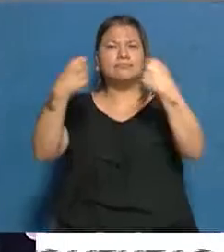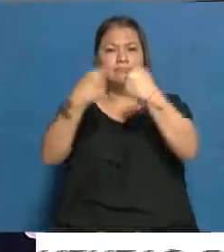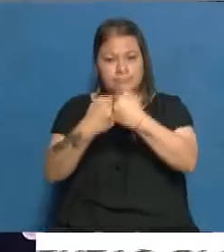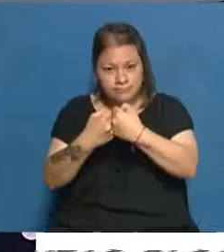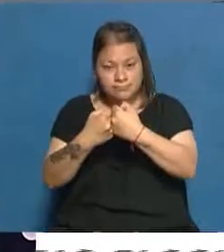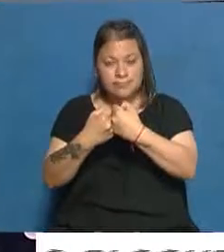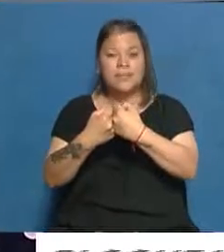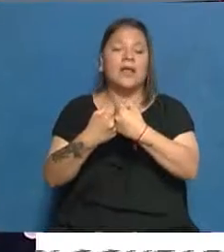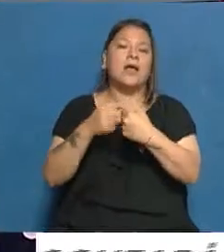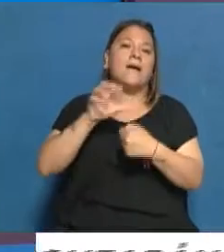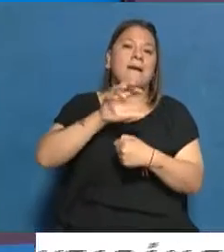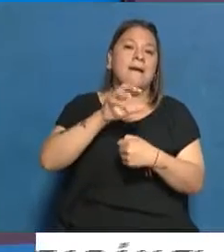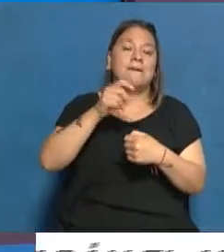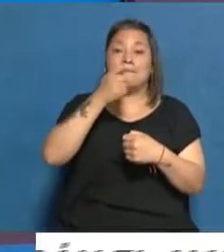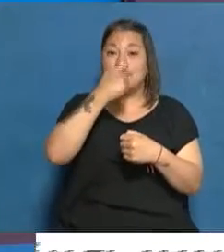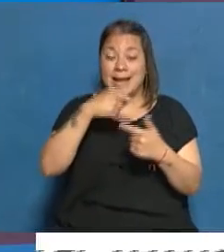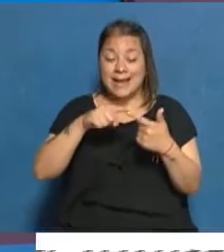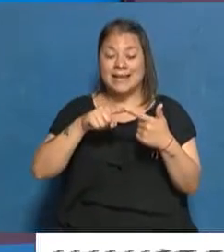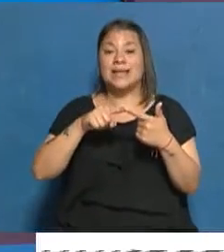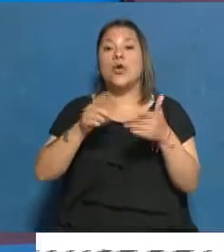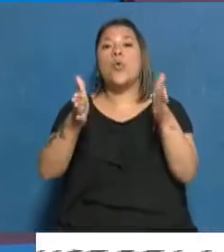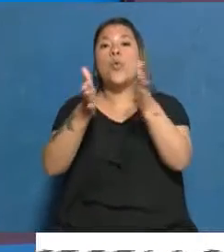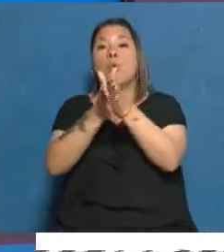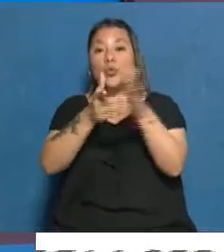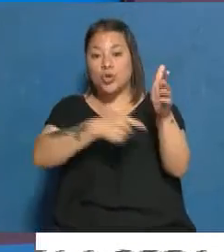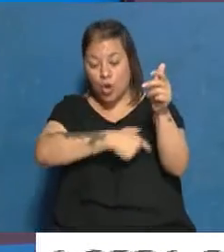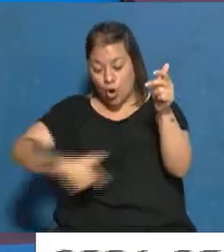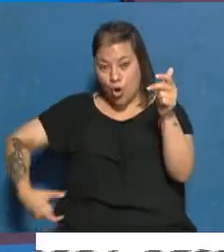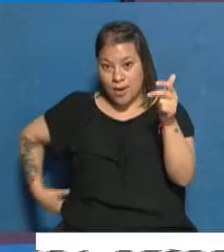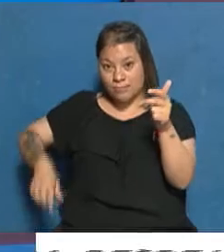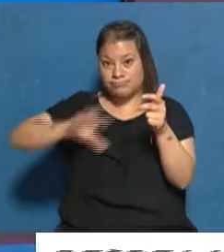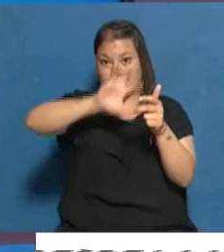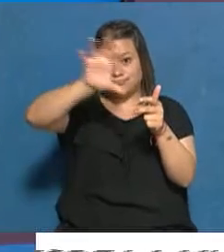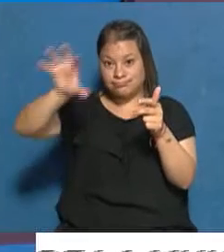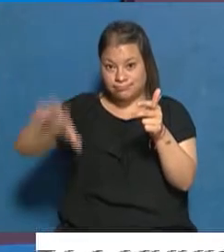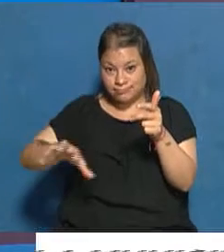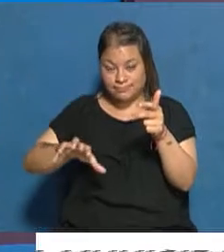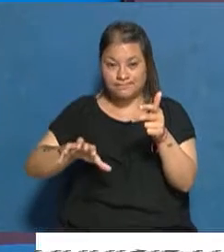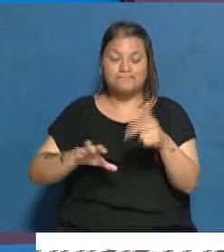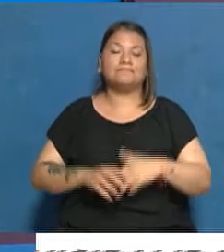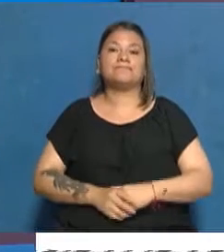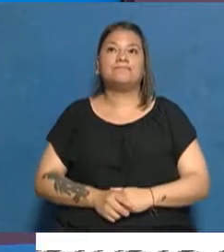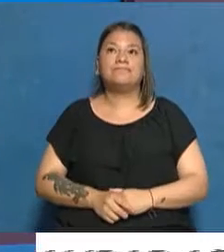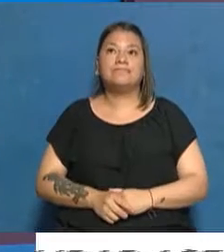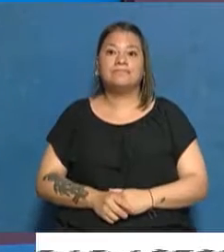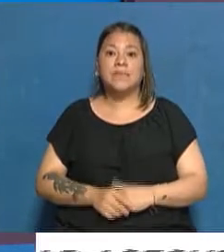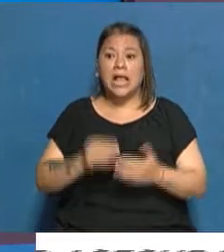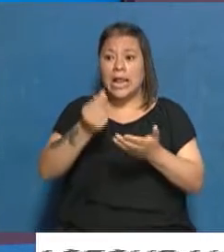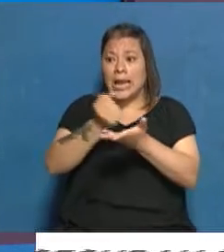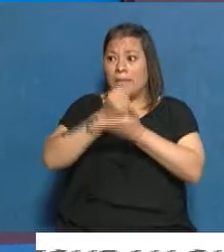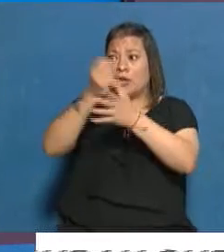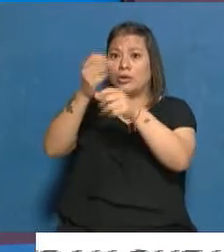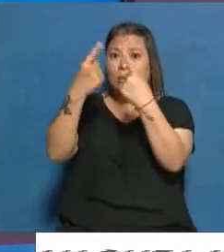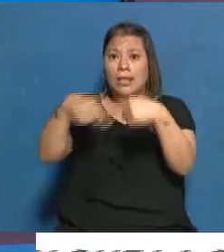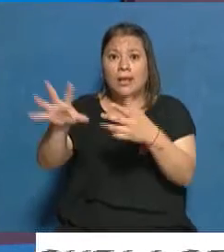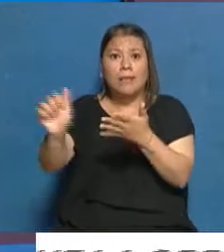o consenso federal que firmó Macri con los gobernadores de provincia durante su gestión, eliminó el subsidio al